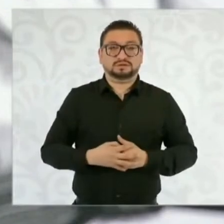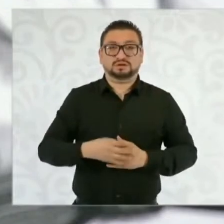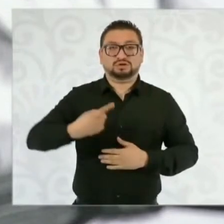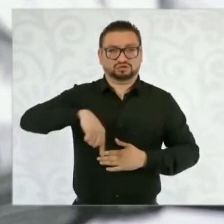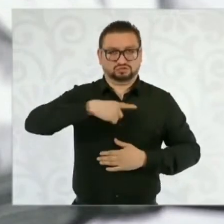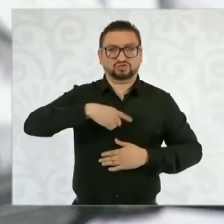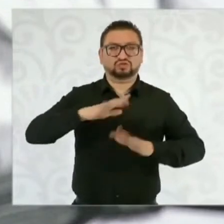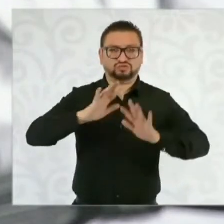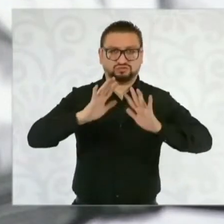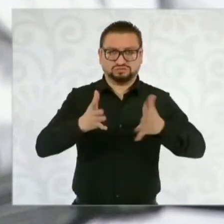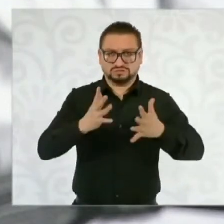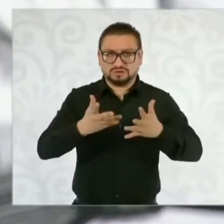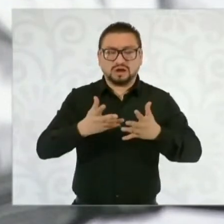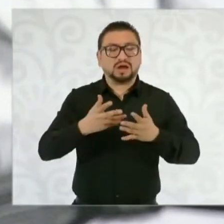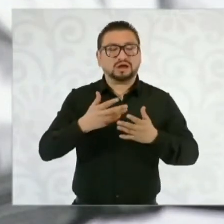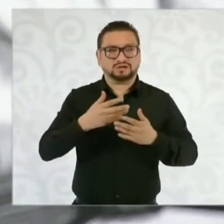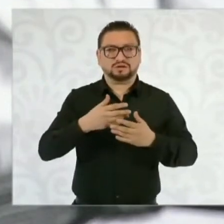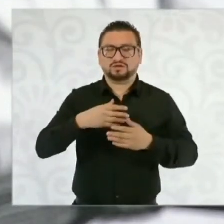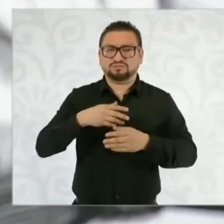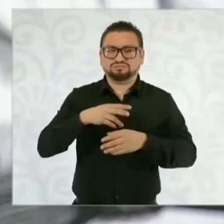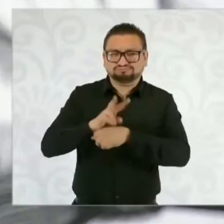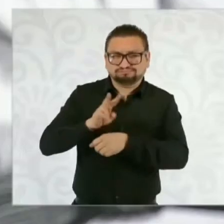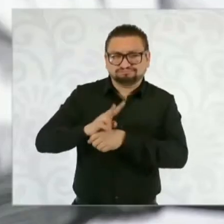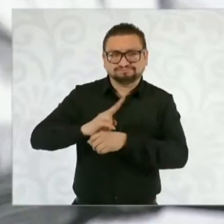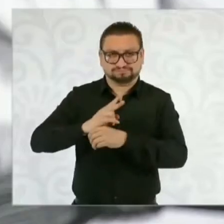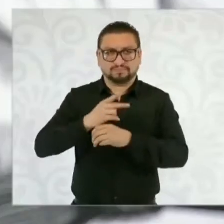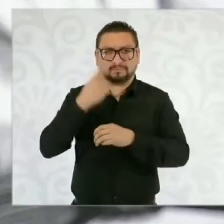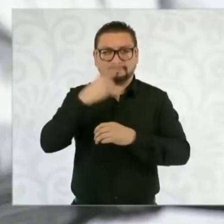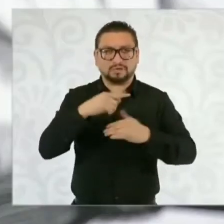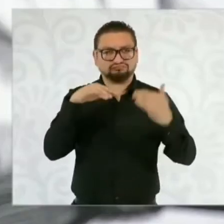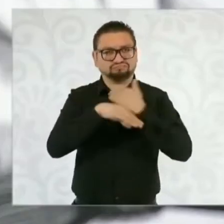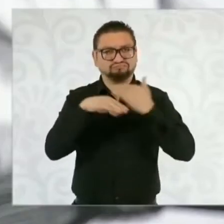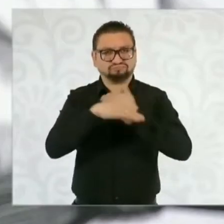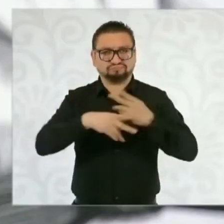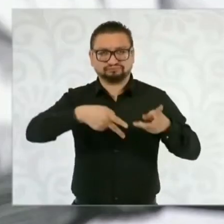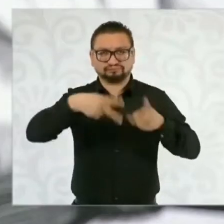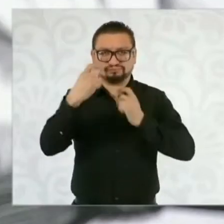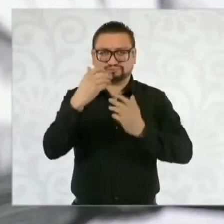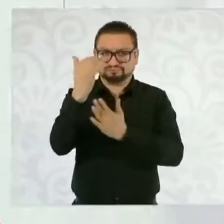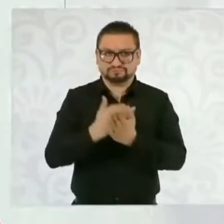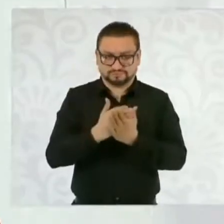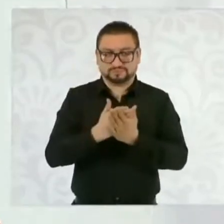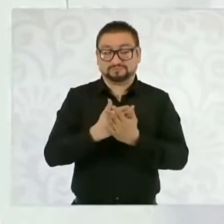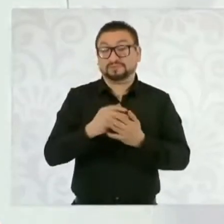iniciado con la reducción también de robo en carretera. Y finalmente